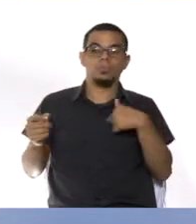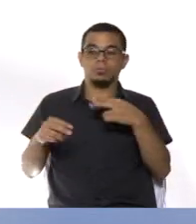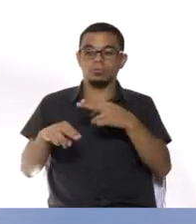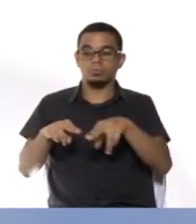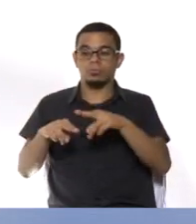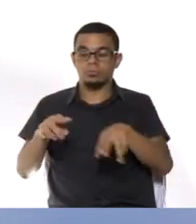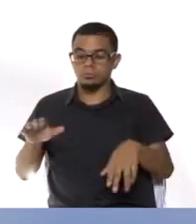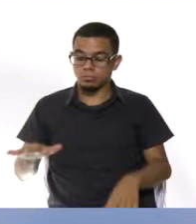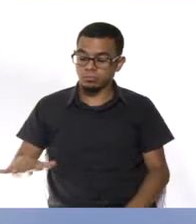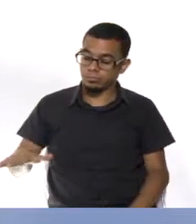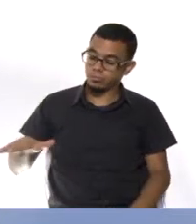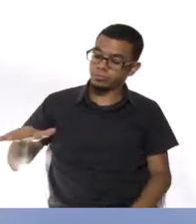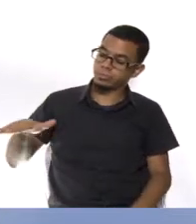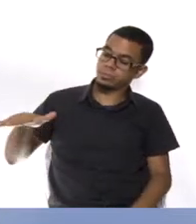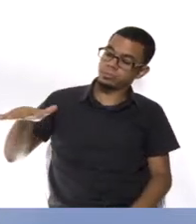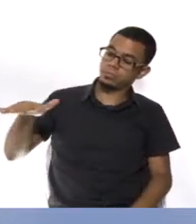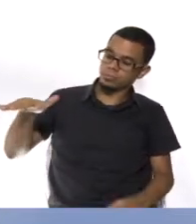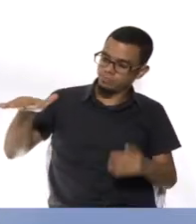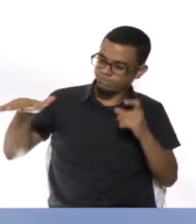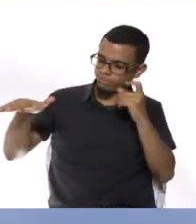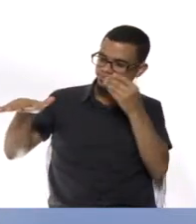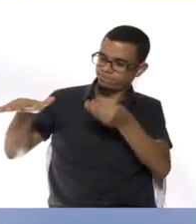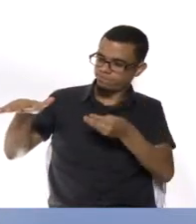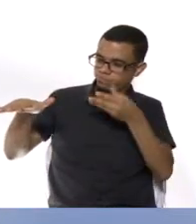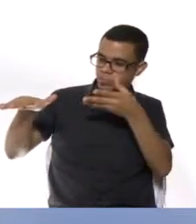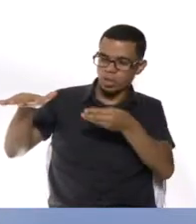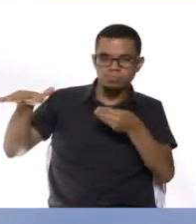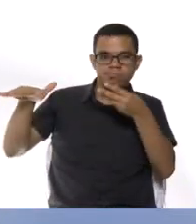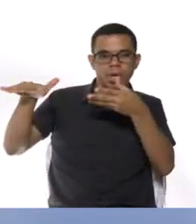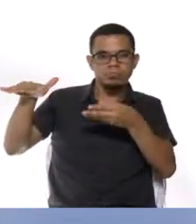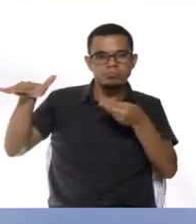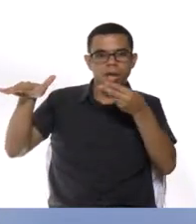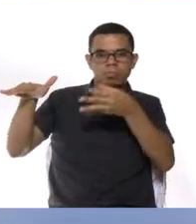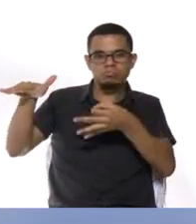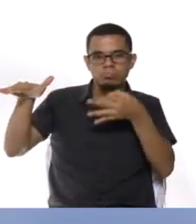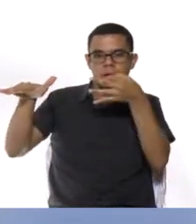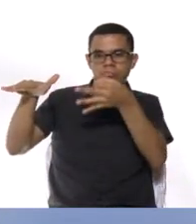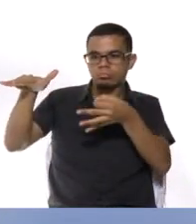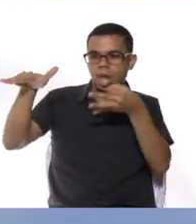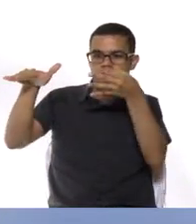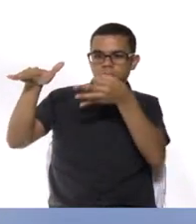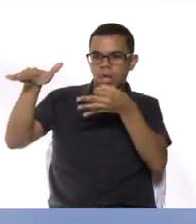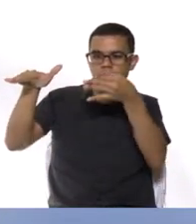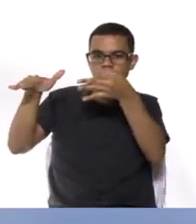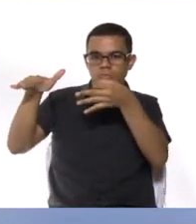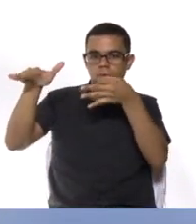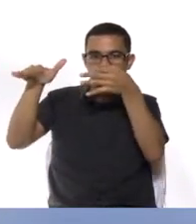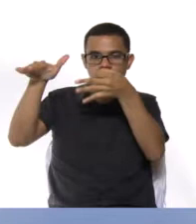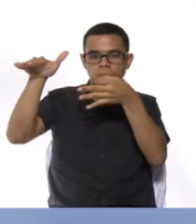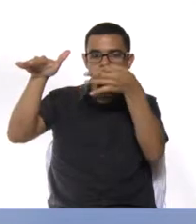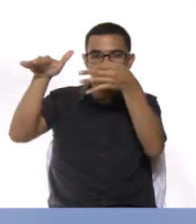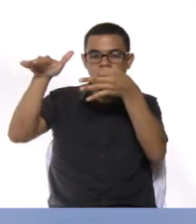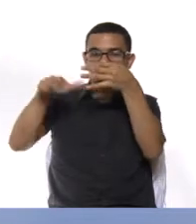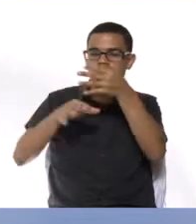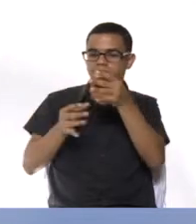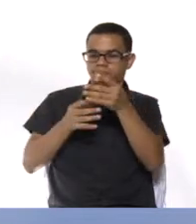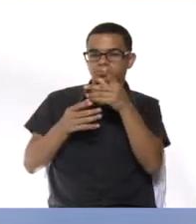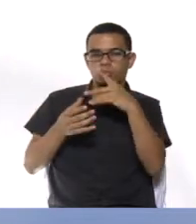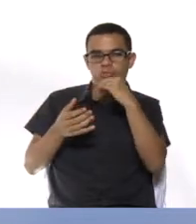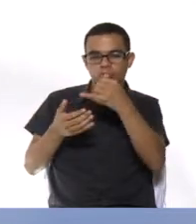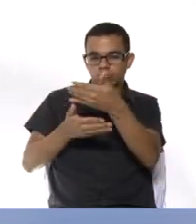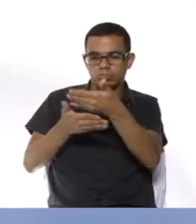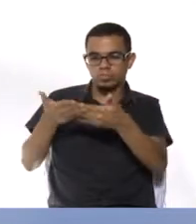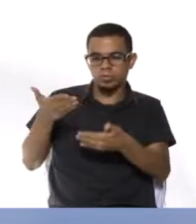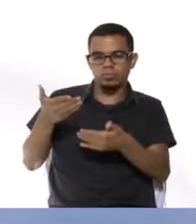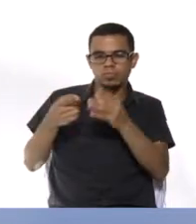niños y niñas van creciendo, tenemos que ser un poco más exigentes al redactar ese tipo de texto descriptivo. Cuando vamos al texto instruccional, puede